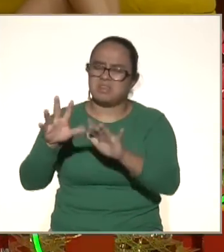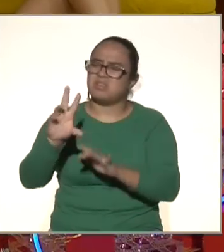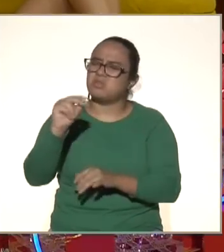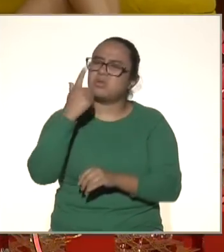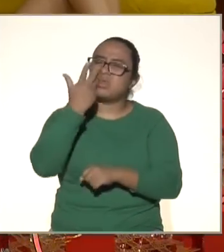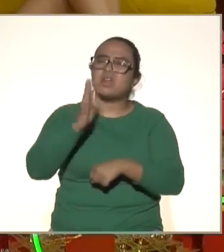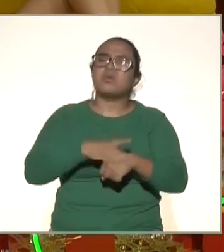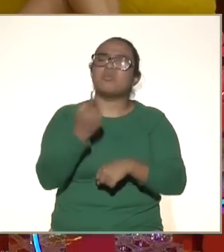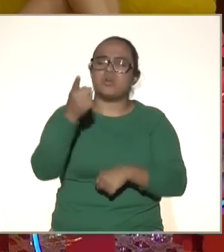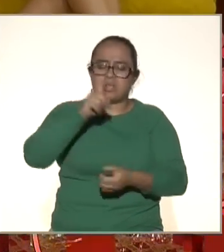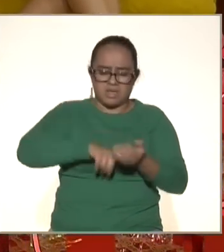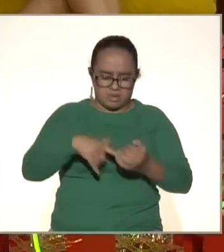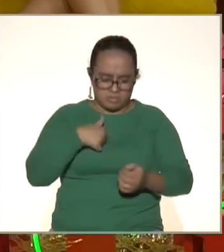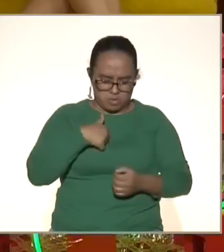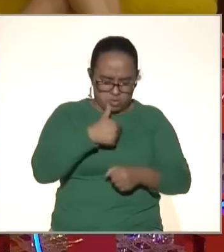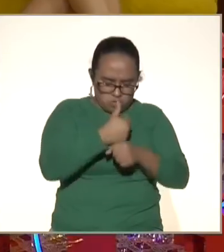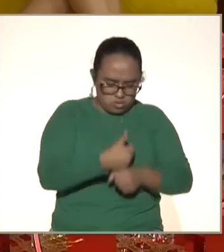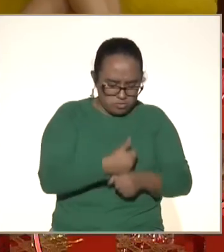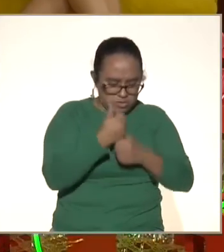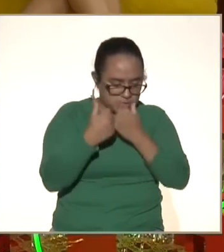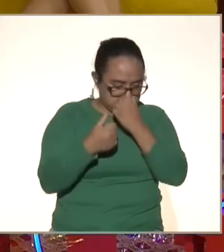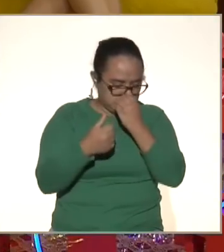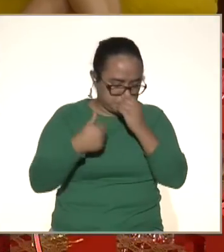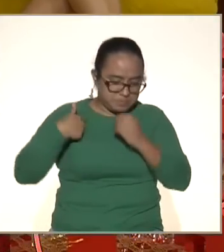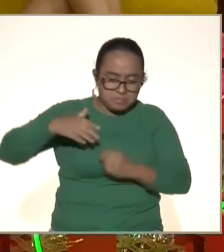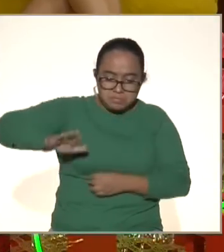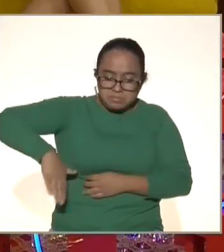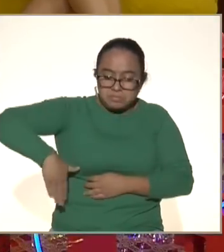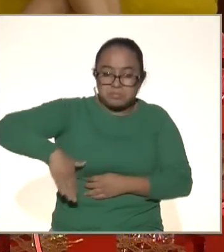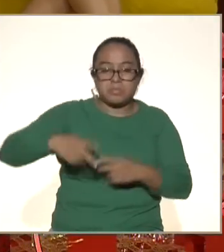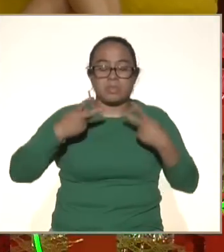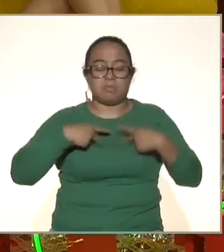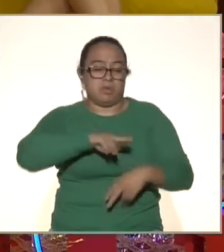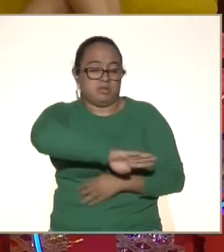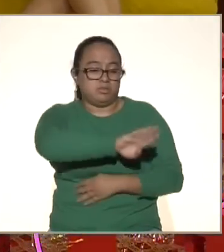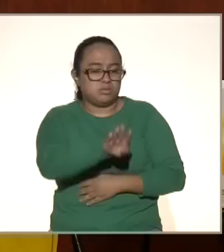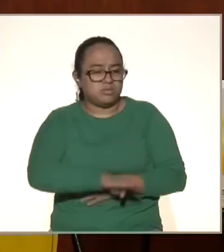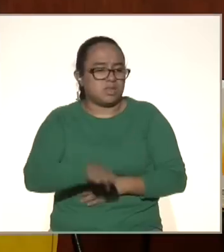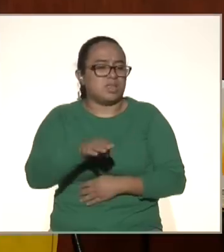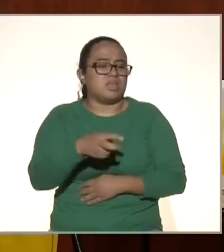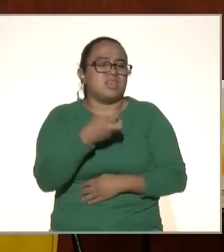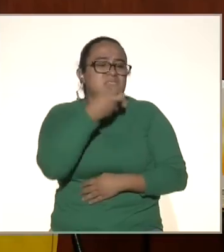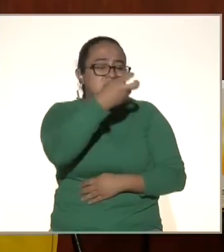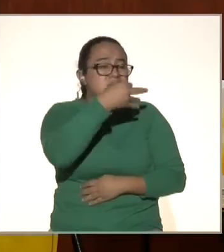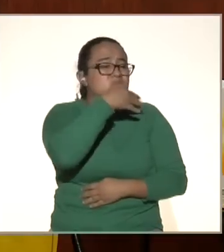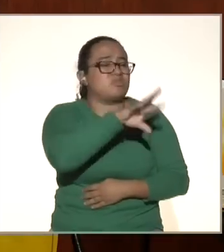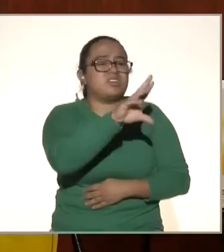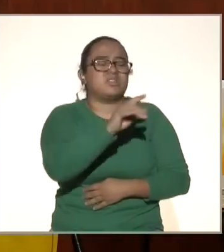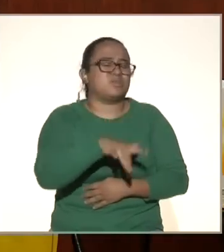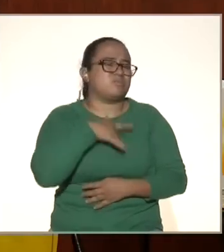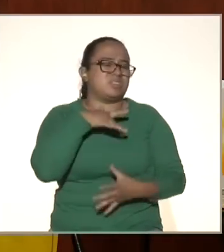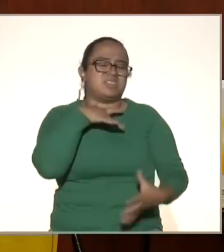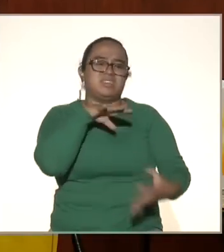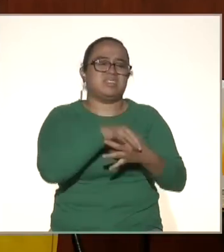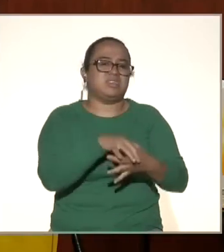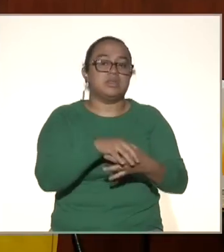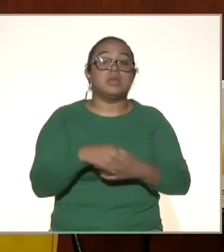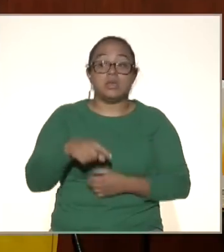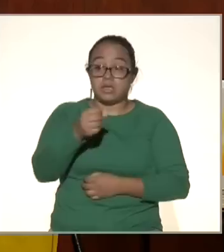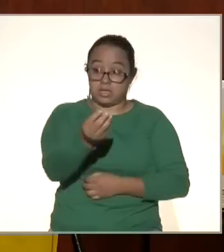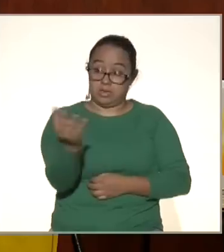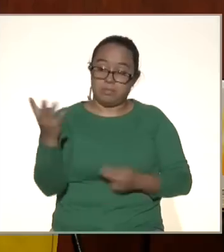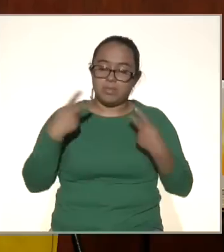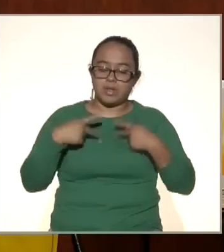estoy sufriendo, ¿no? Porque acabo de perder a alguien y no es algo que necesito, ¿no? No me va. Y que las otras personas lo